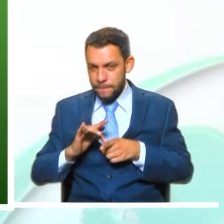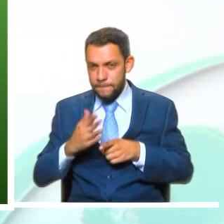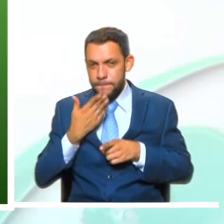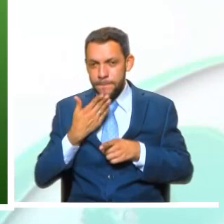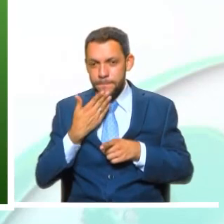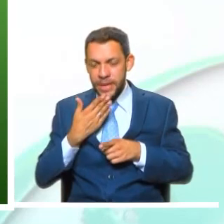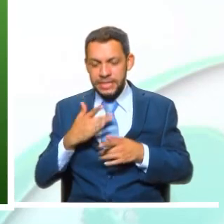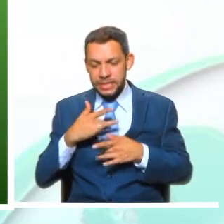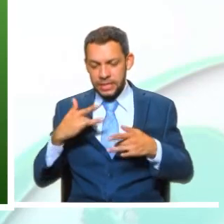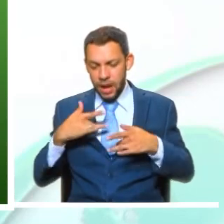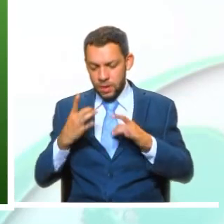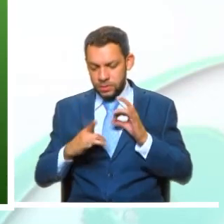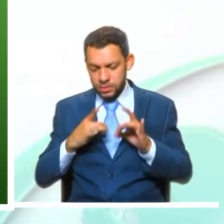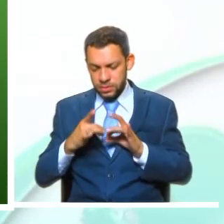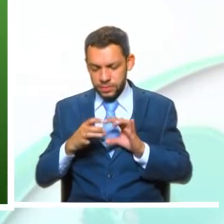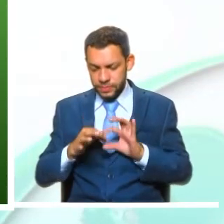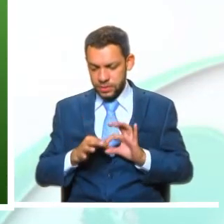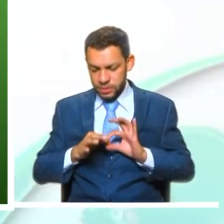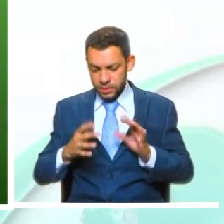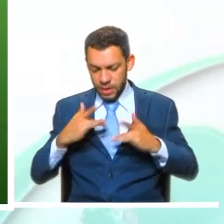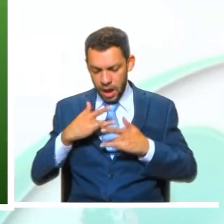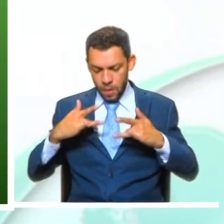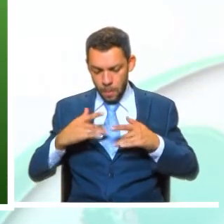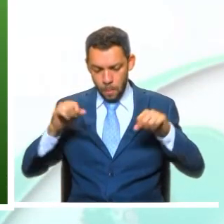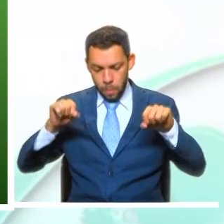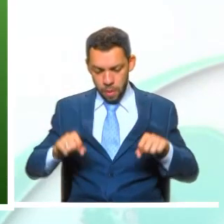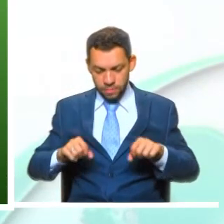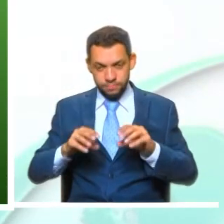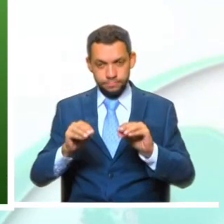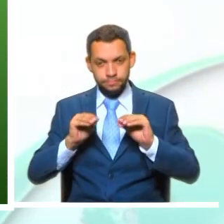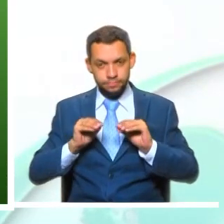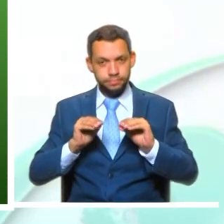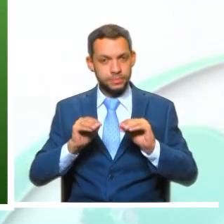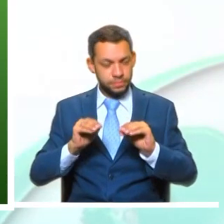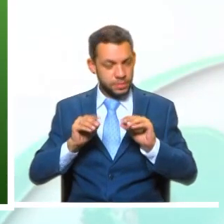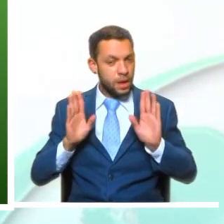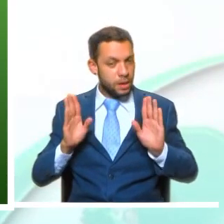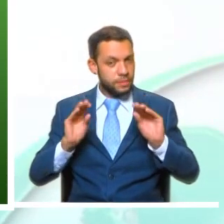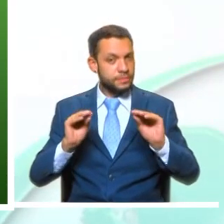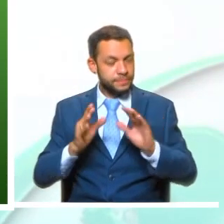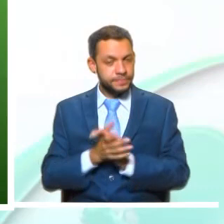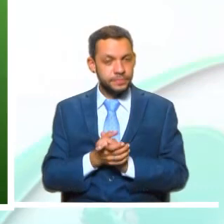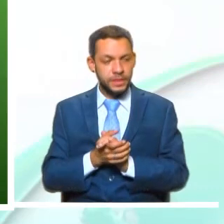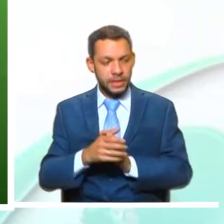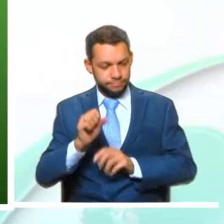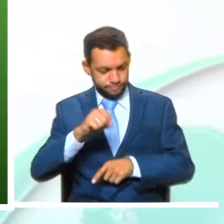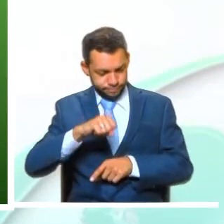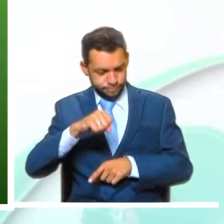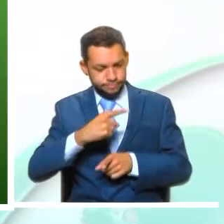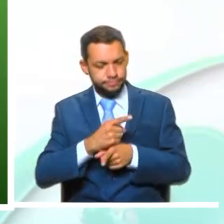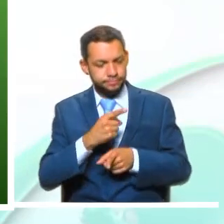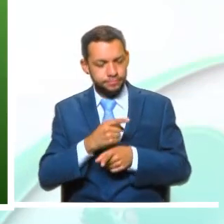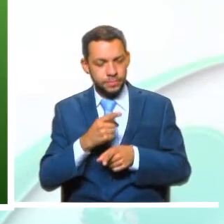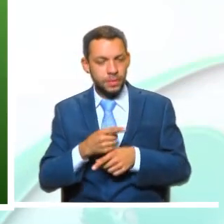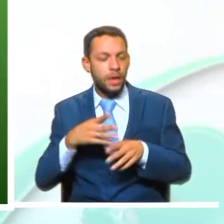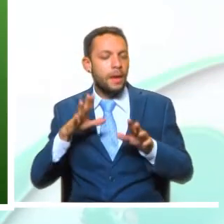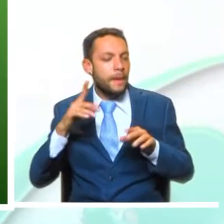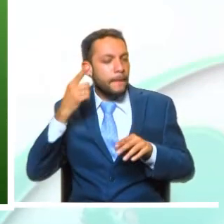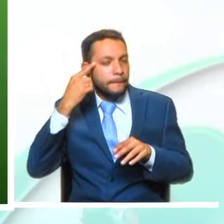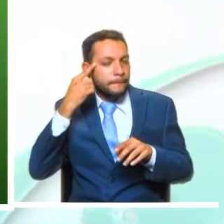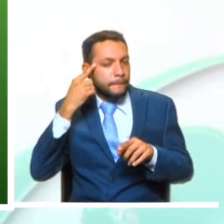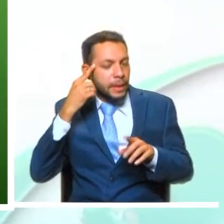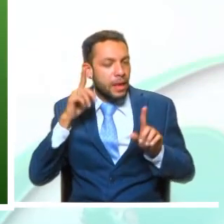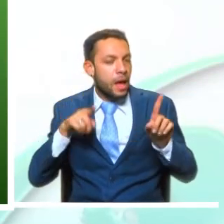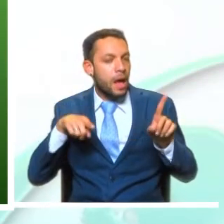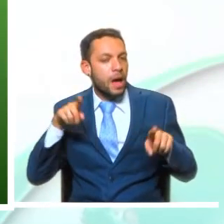para tu salud un mini día para tu salud me parece que puede ser algo ajeno y por qué es que imagínate muchos de ustedes